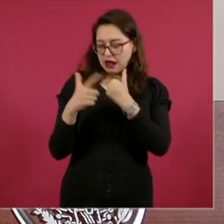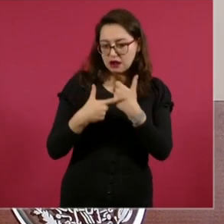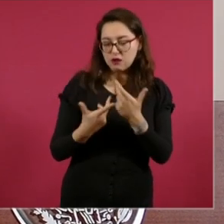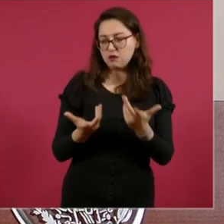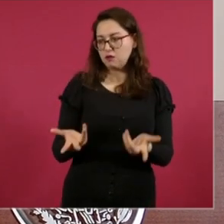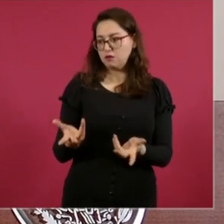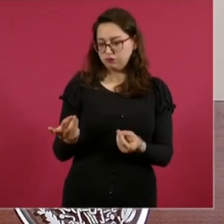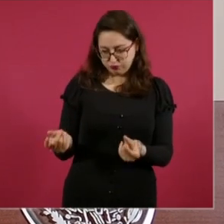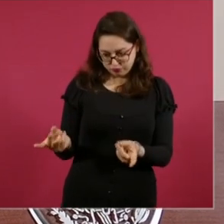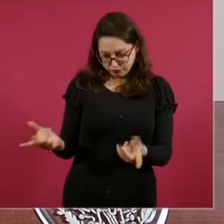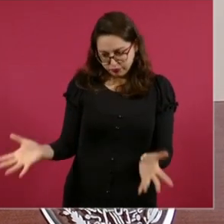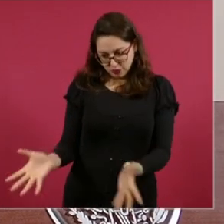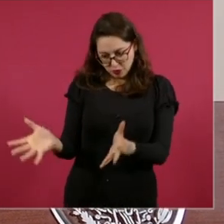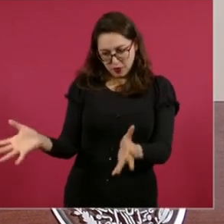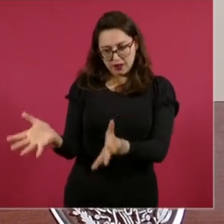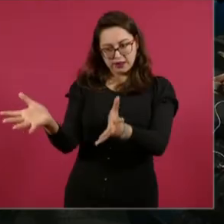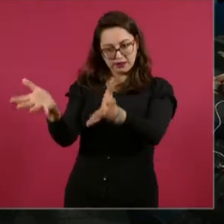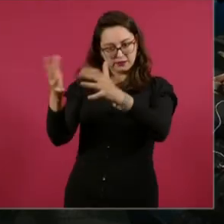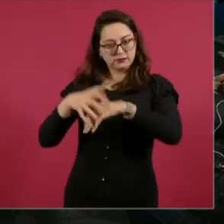Ahora